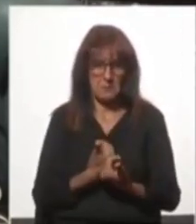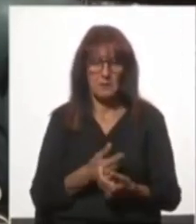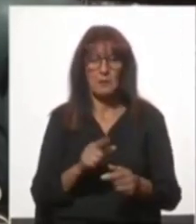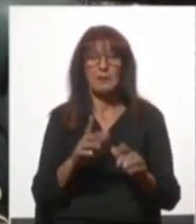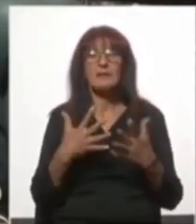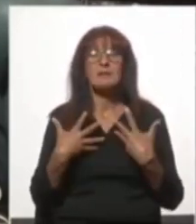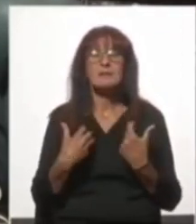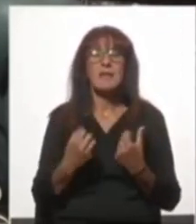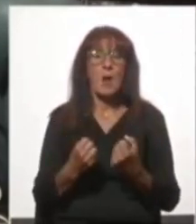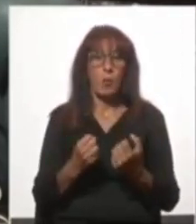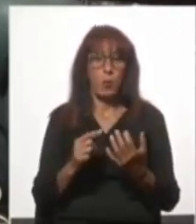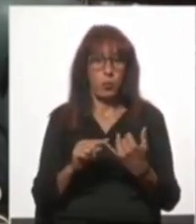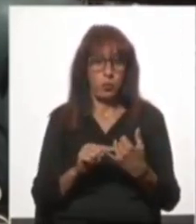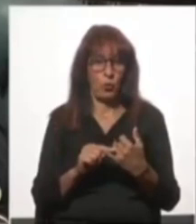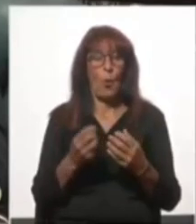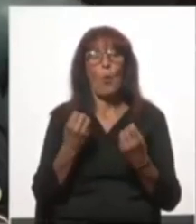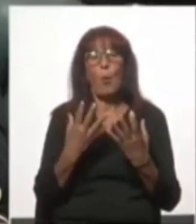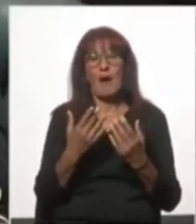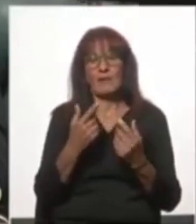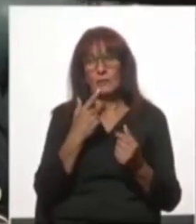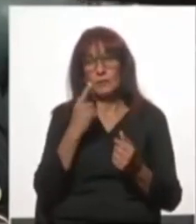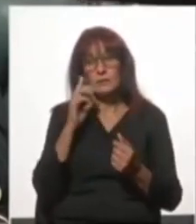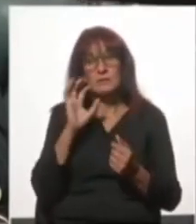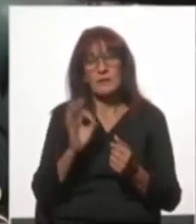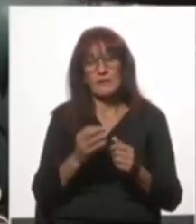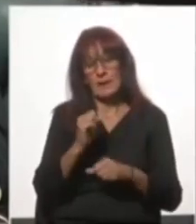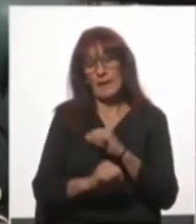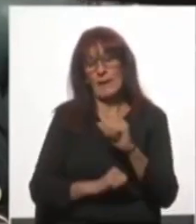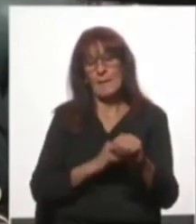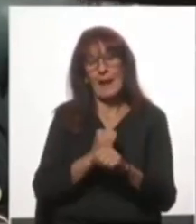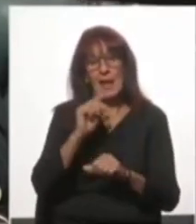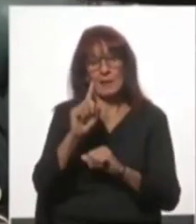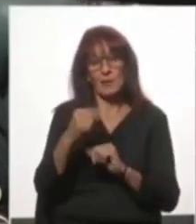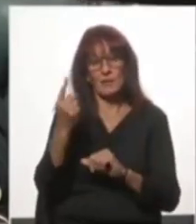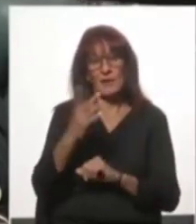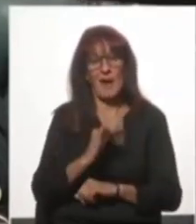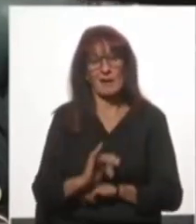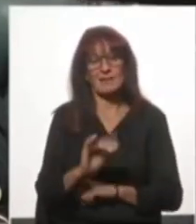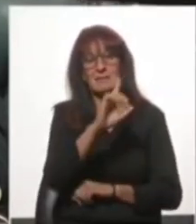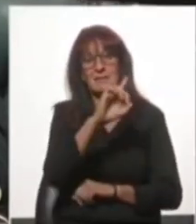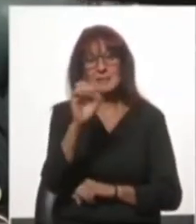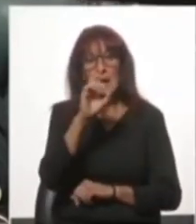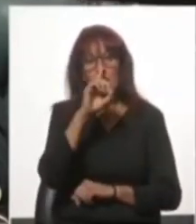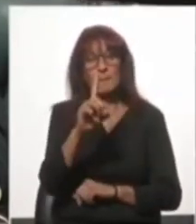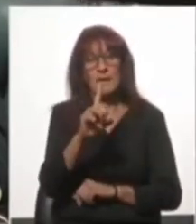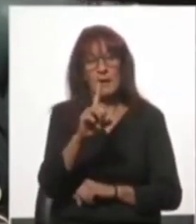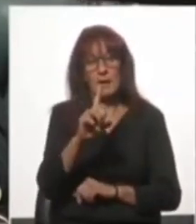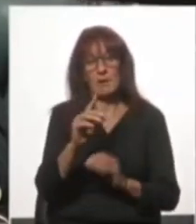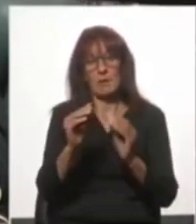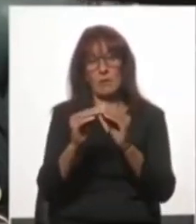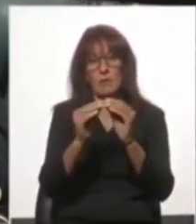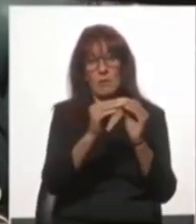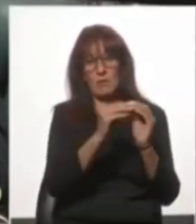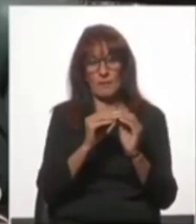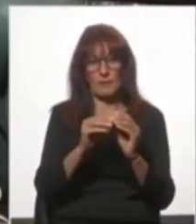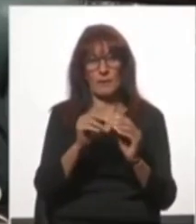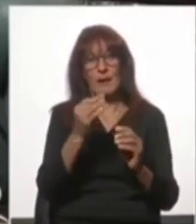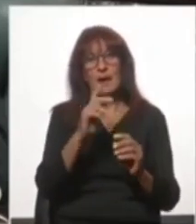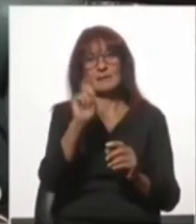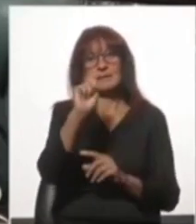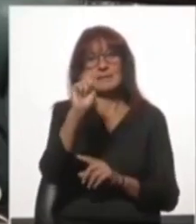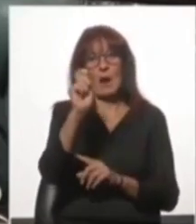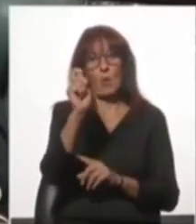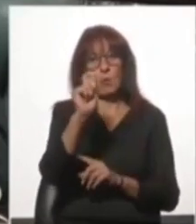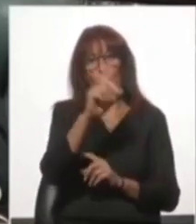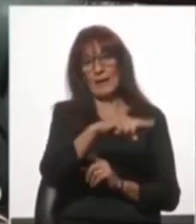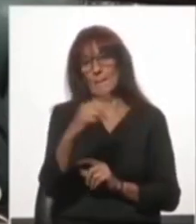salud, cuando sabemos que para el año que viene va a haber unos 100.000 compatriotas que van a pasar a la salud pública, que ya